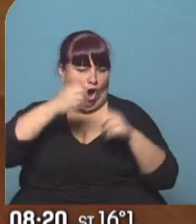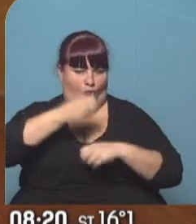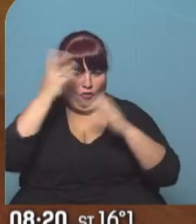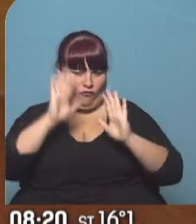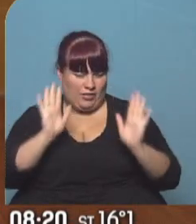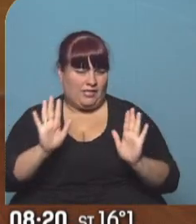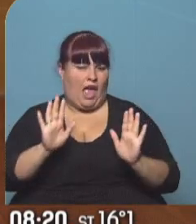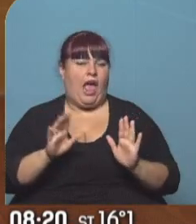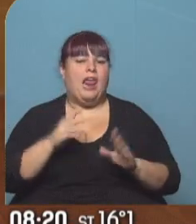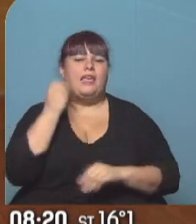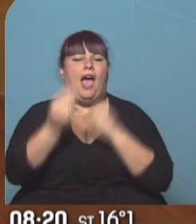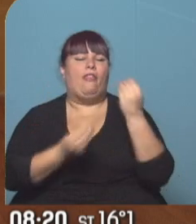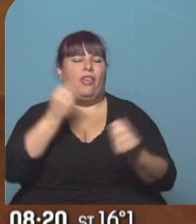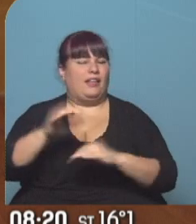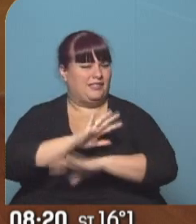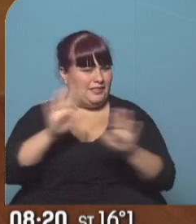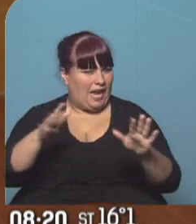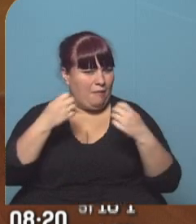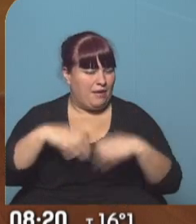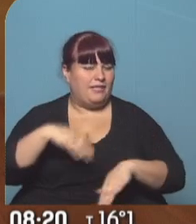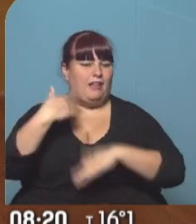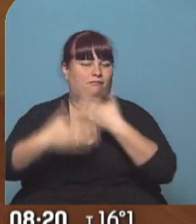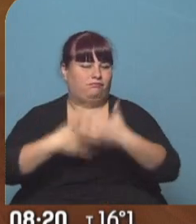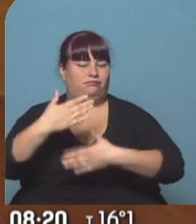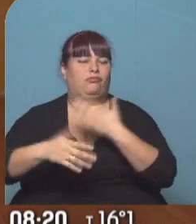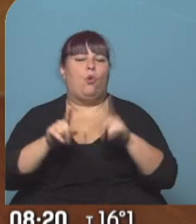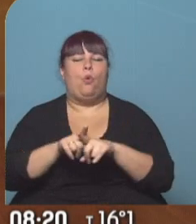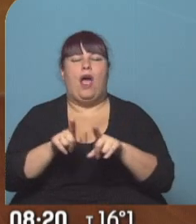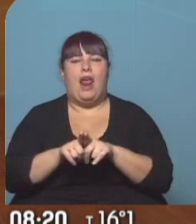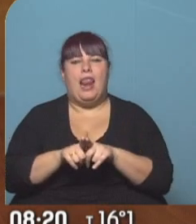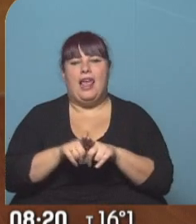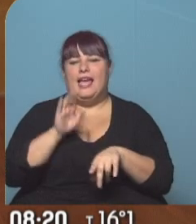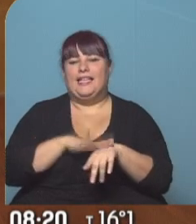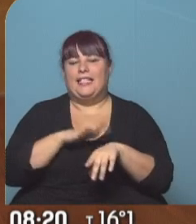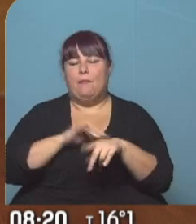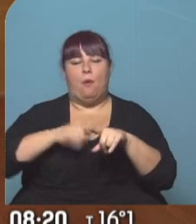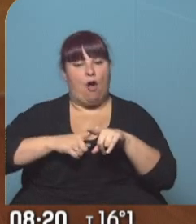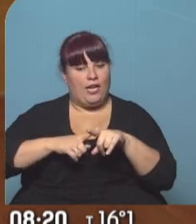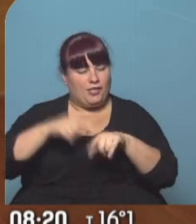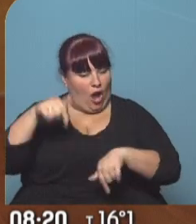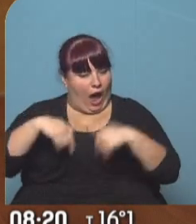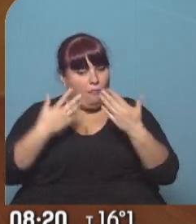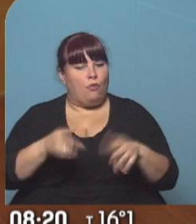oficiales y los candidatos que ya empiezan a transitar lo que es el tiempo político,